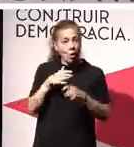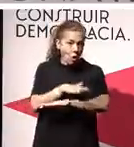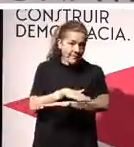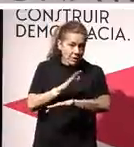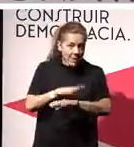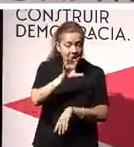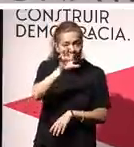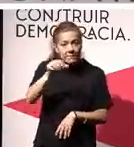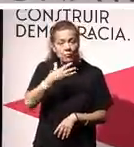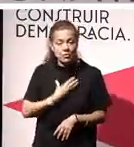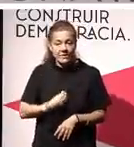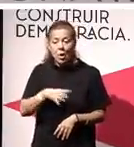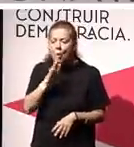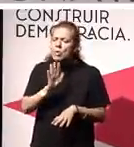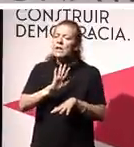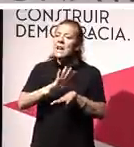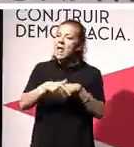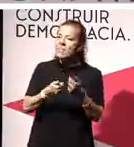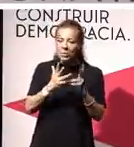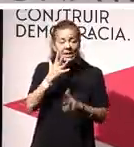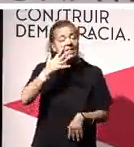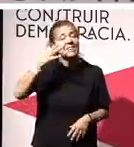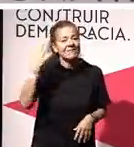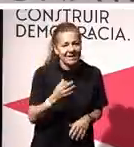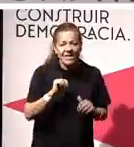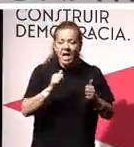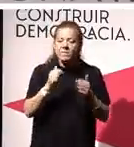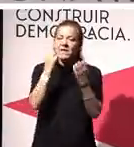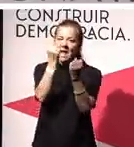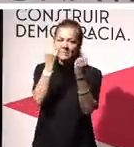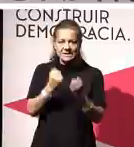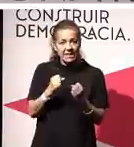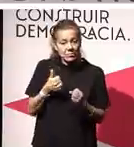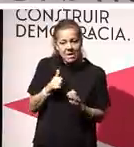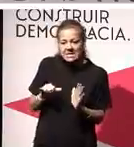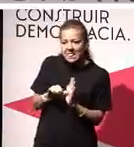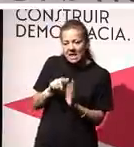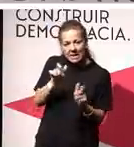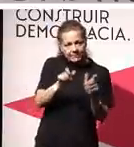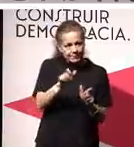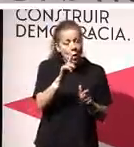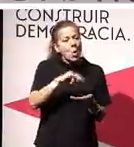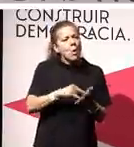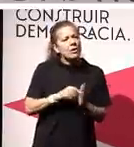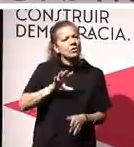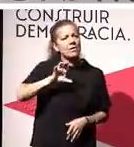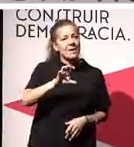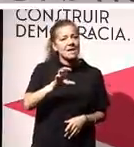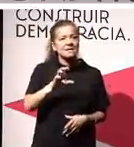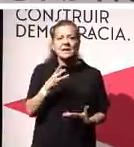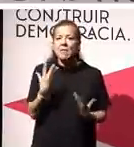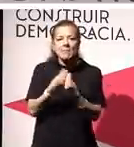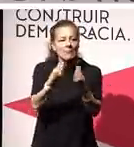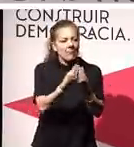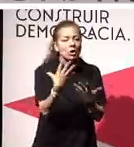municipios, porque la democracia, y lo creo de verdad, empieza por la administración más cercana. Un proyecto de país en el que quepa todo el